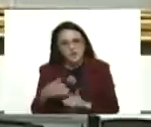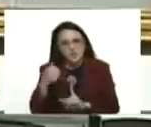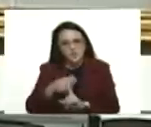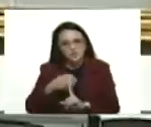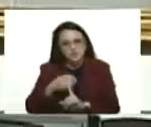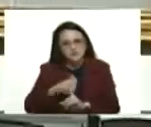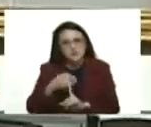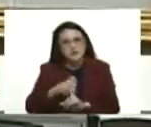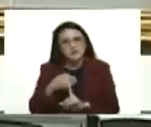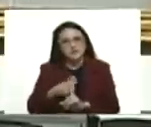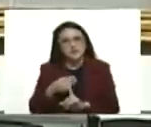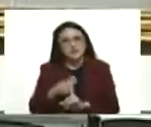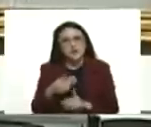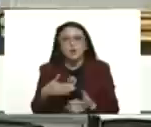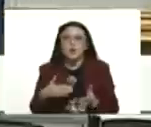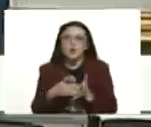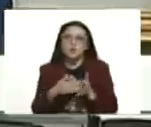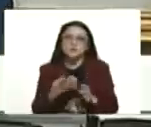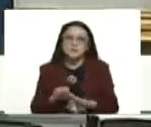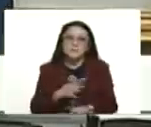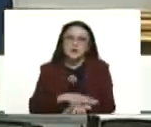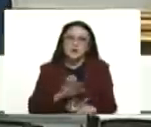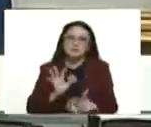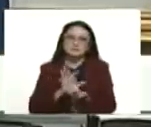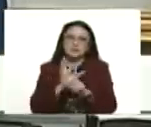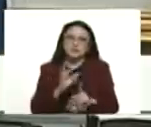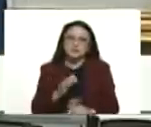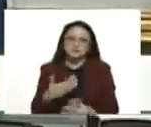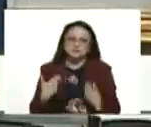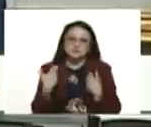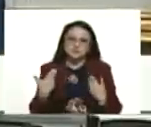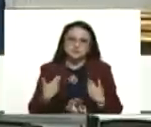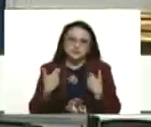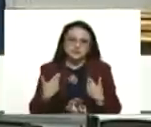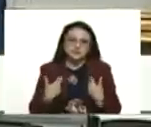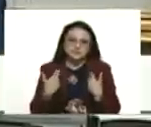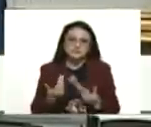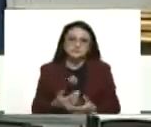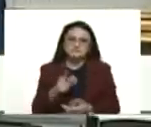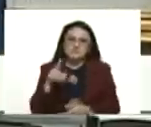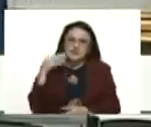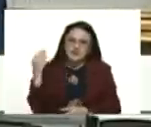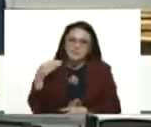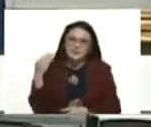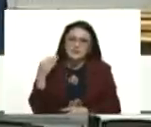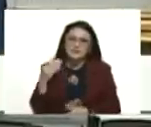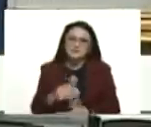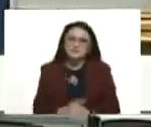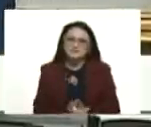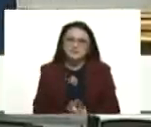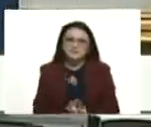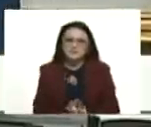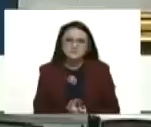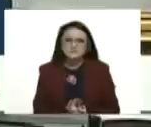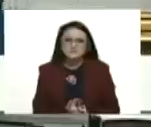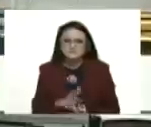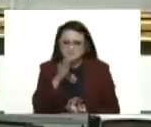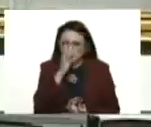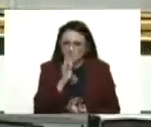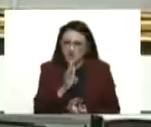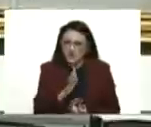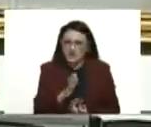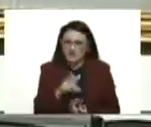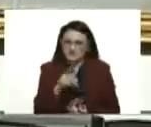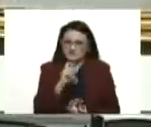luchando en contra de la peor agresión que esta República ha sufrido? ¿Qué pensará? ¿Se burlará en